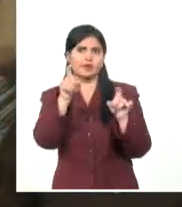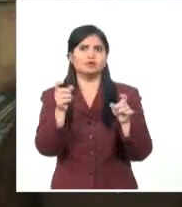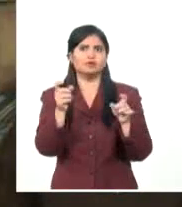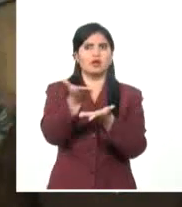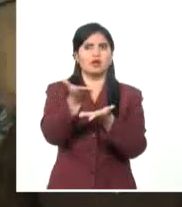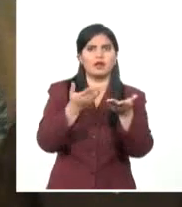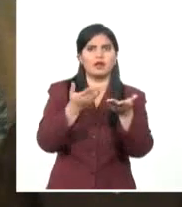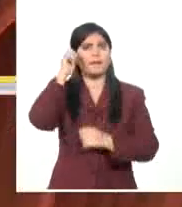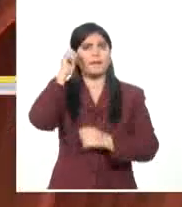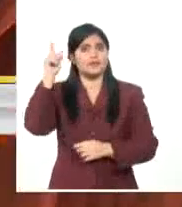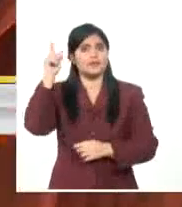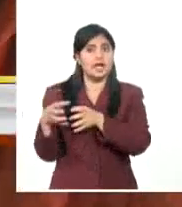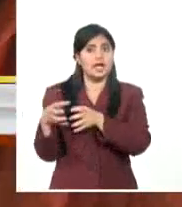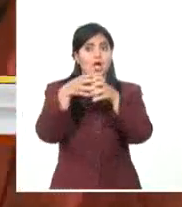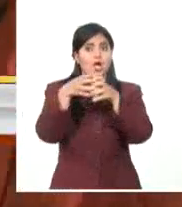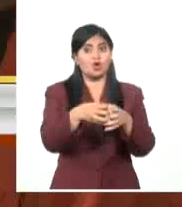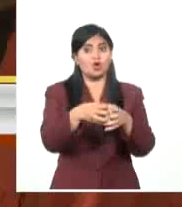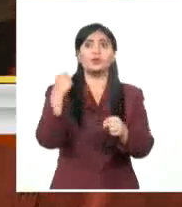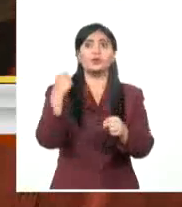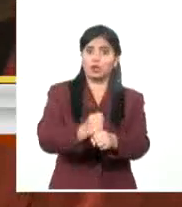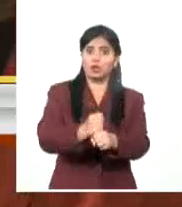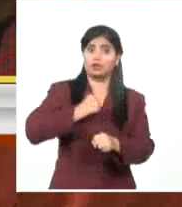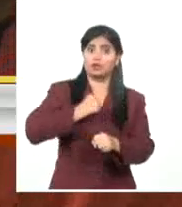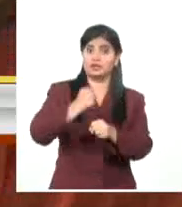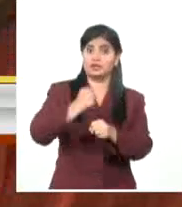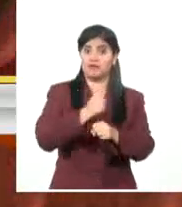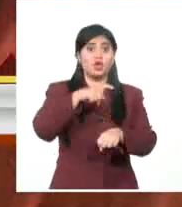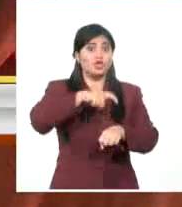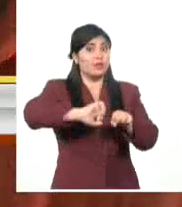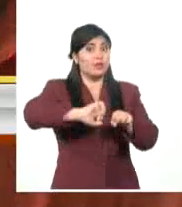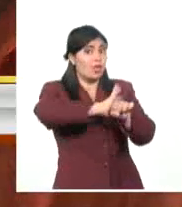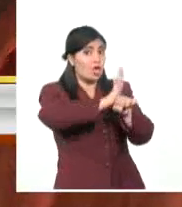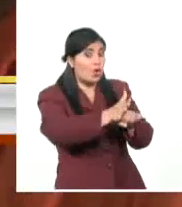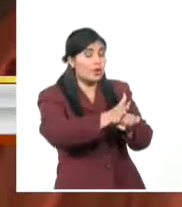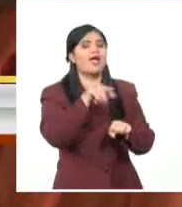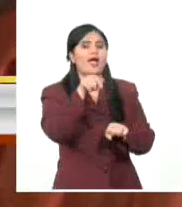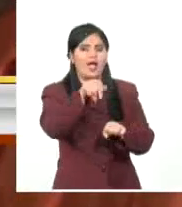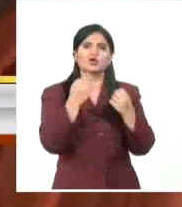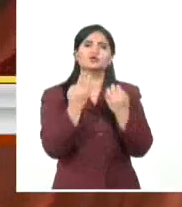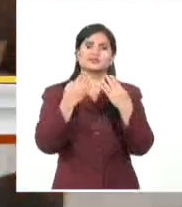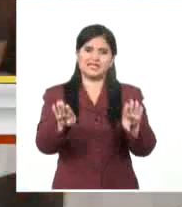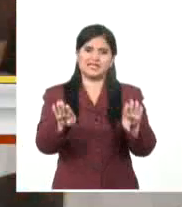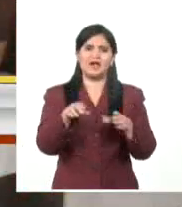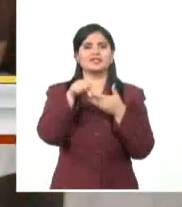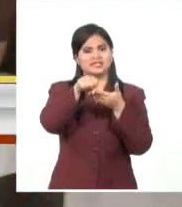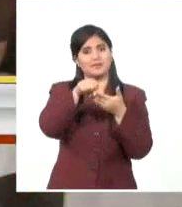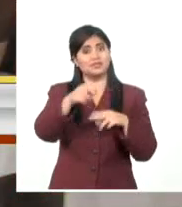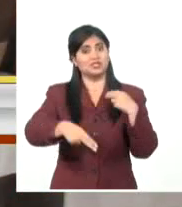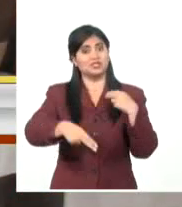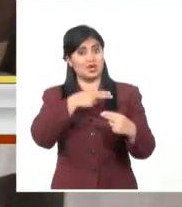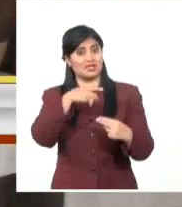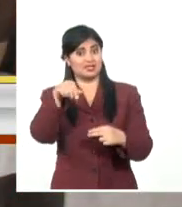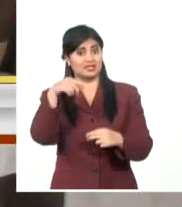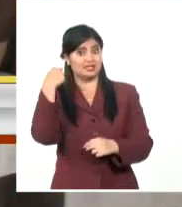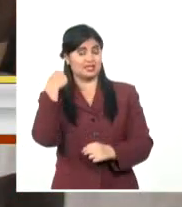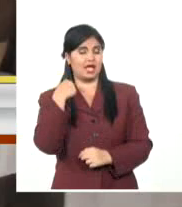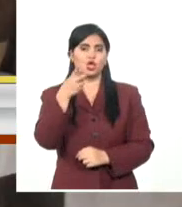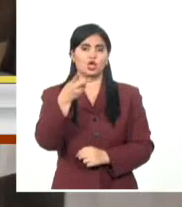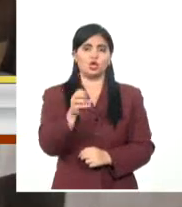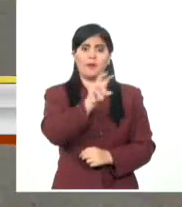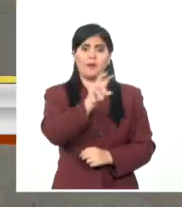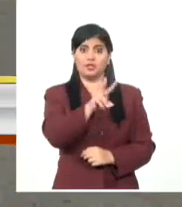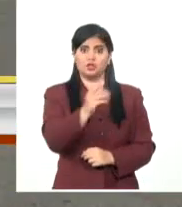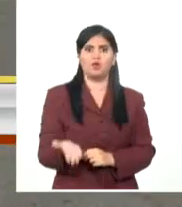de un colectivo que mantuvo las operaciones durante todo el periodo pandémico y en el actual año superan los ingresos del 2022